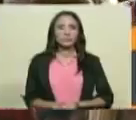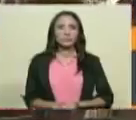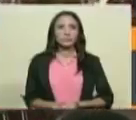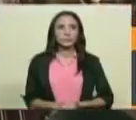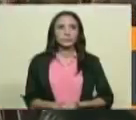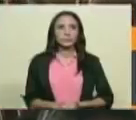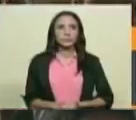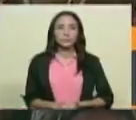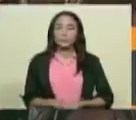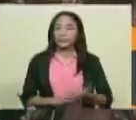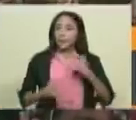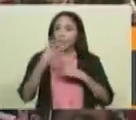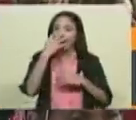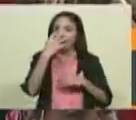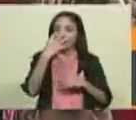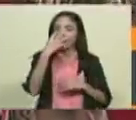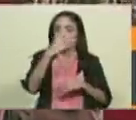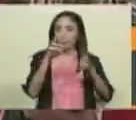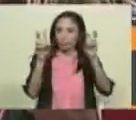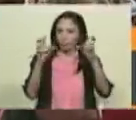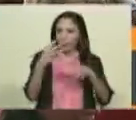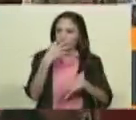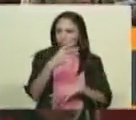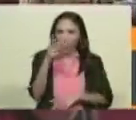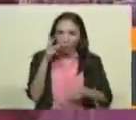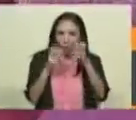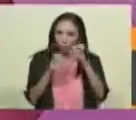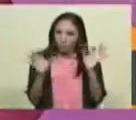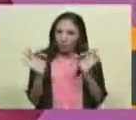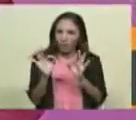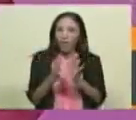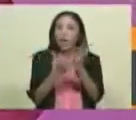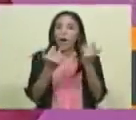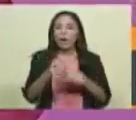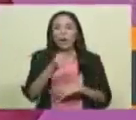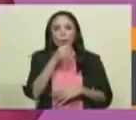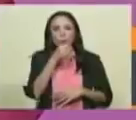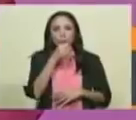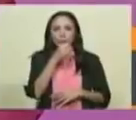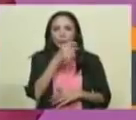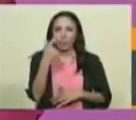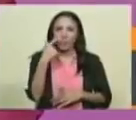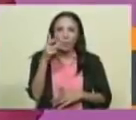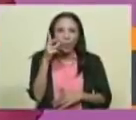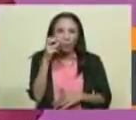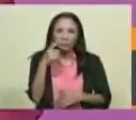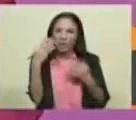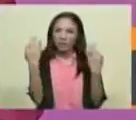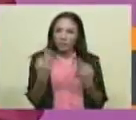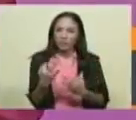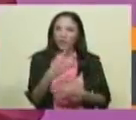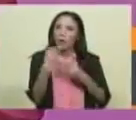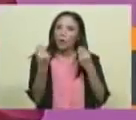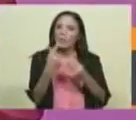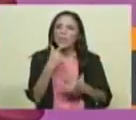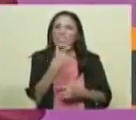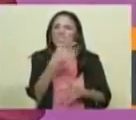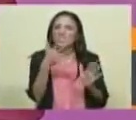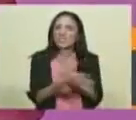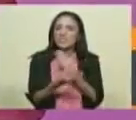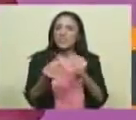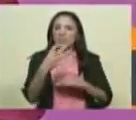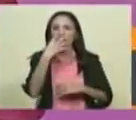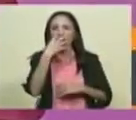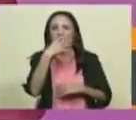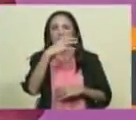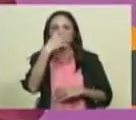Ese canto yo no lo había escuchado. Vamos a llevarle un micrófono para ver cómo es el canto y que Venezuela entera escuche este